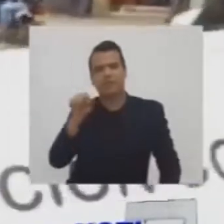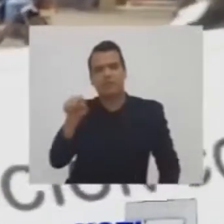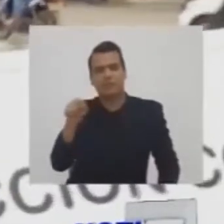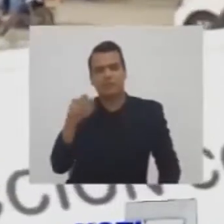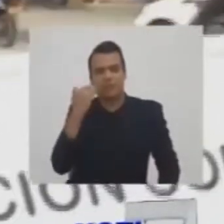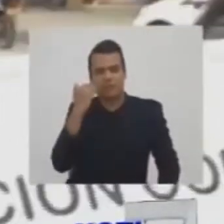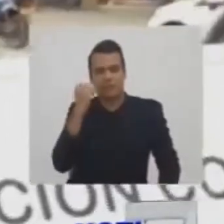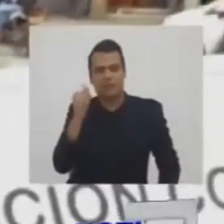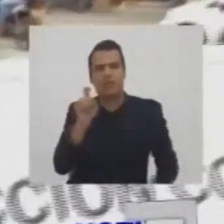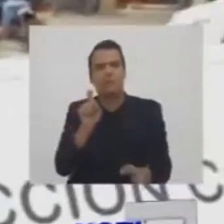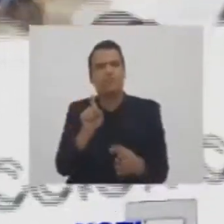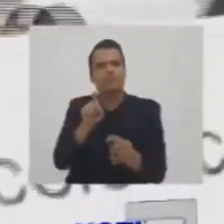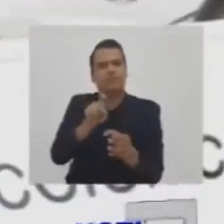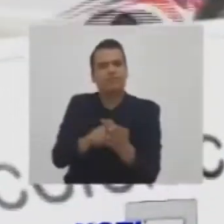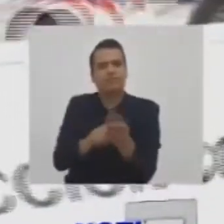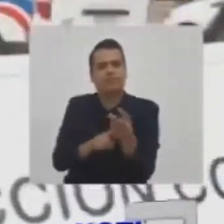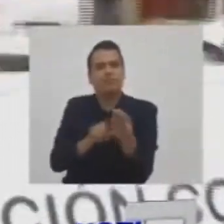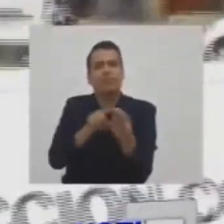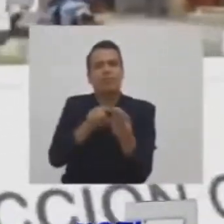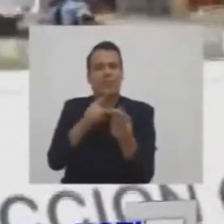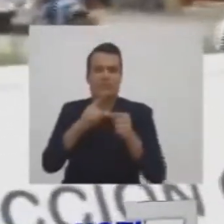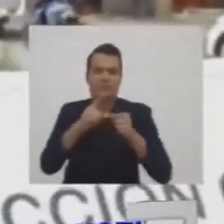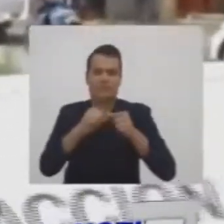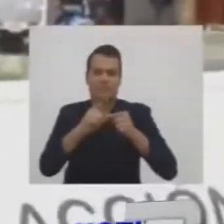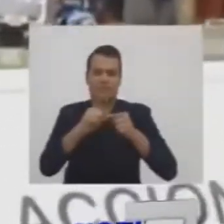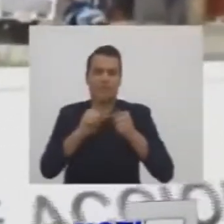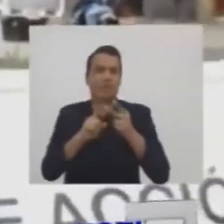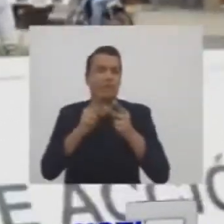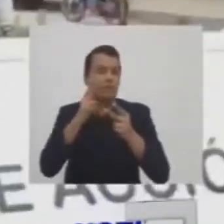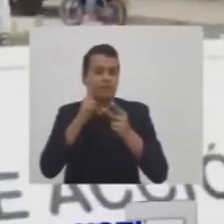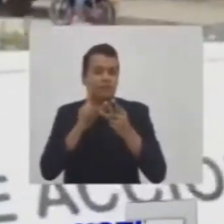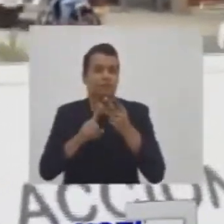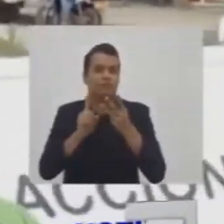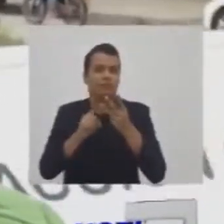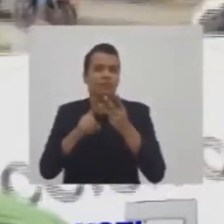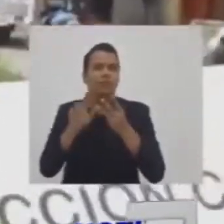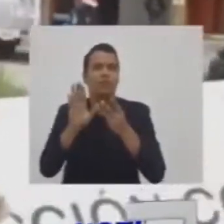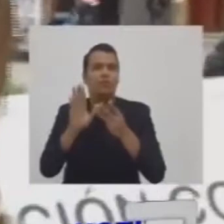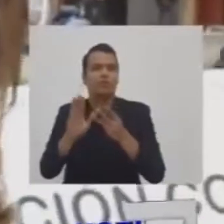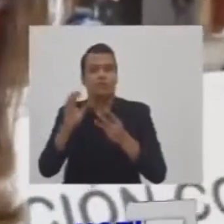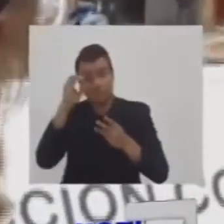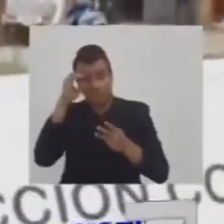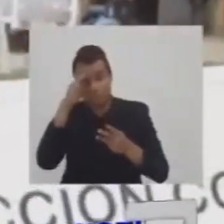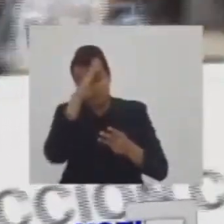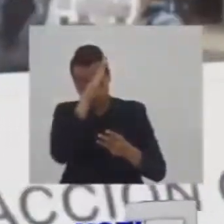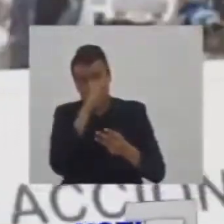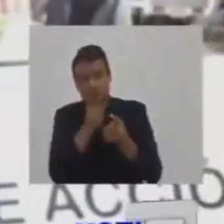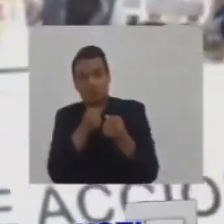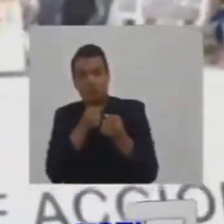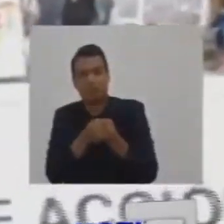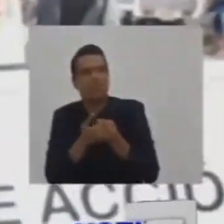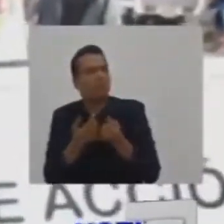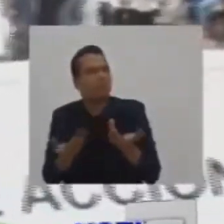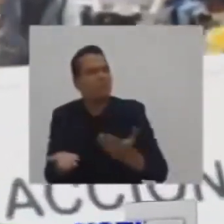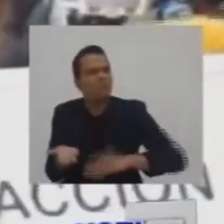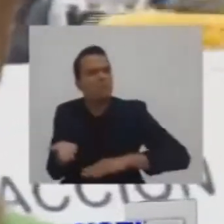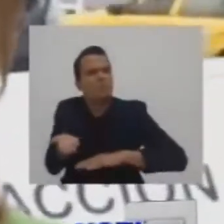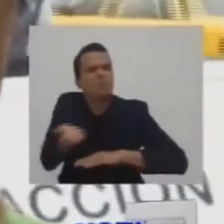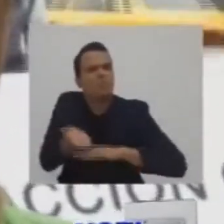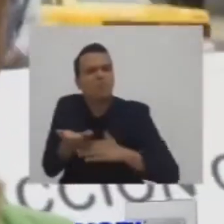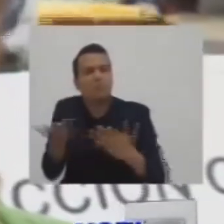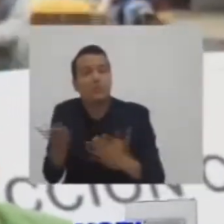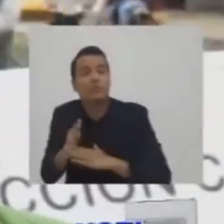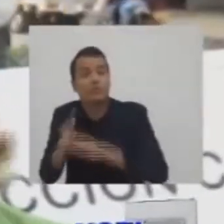figura Lucía del Socorro Basante de Oliva, inscrita con el aval del Partido Verde, el Polo Democrático y Colombia Humana, quien